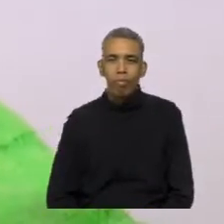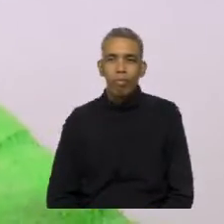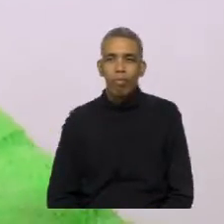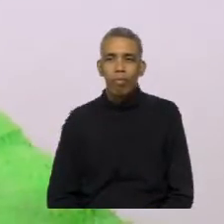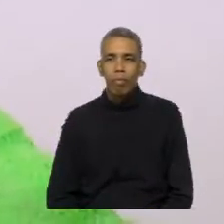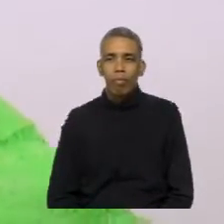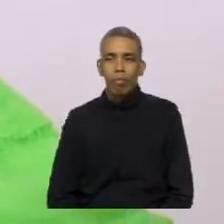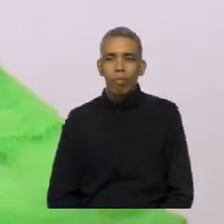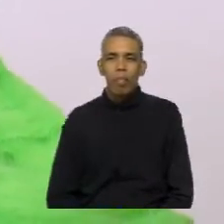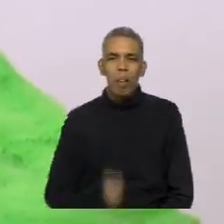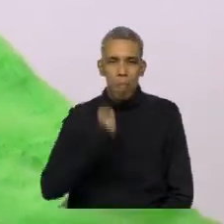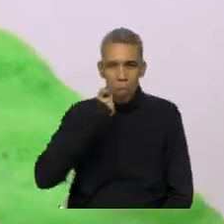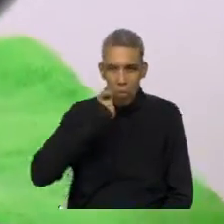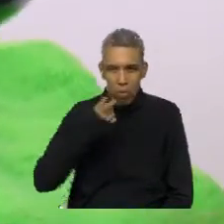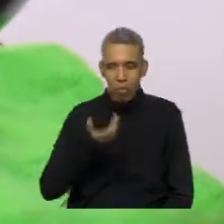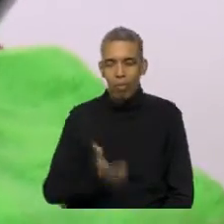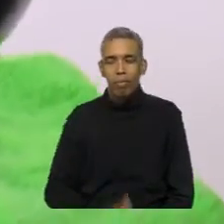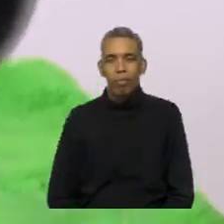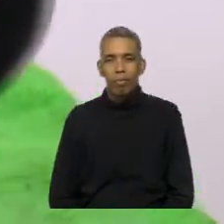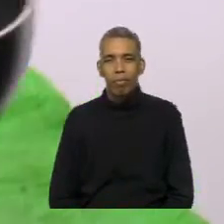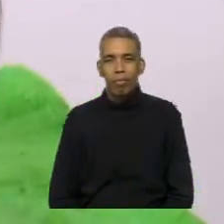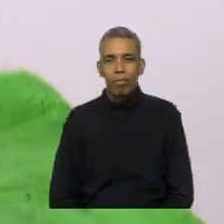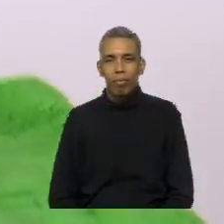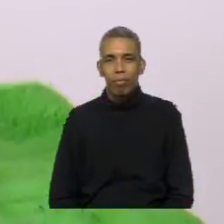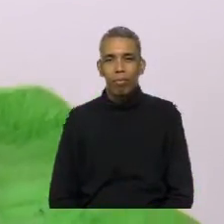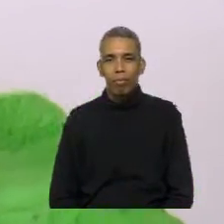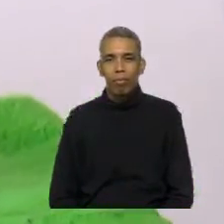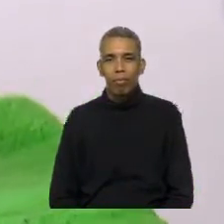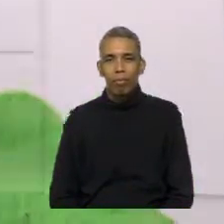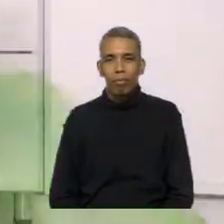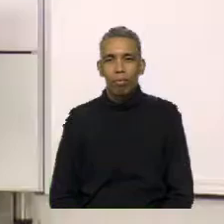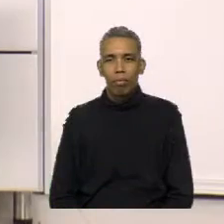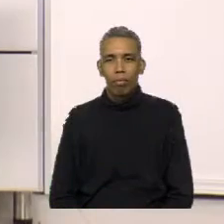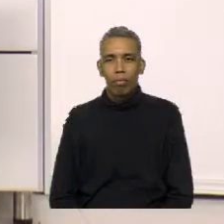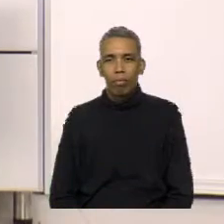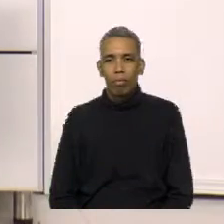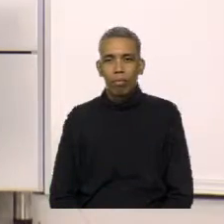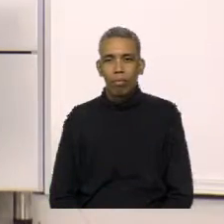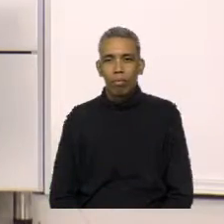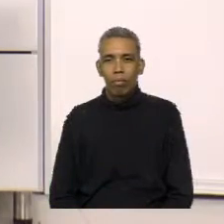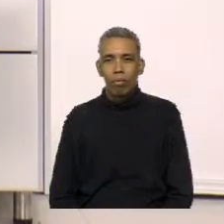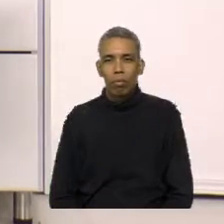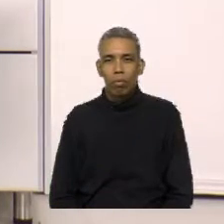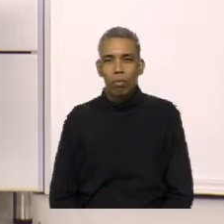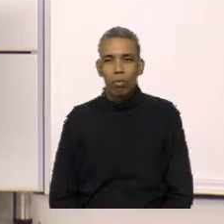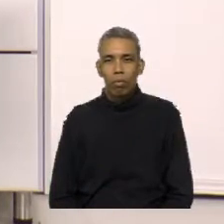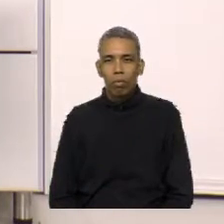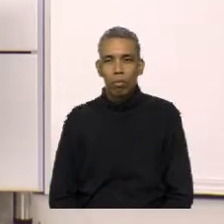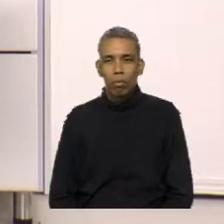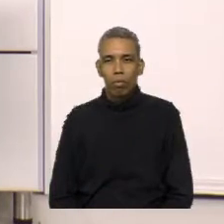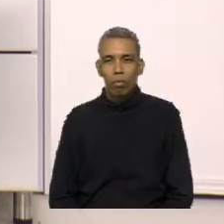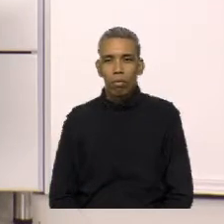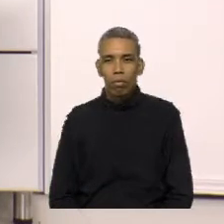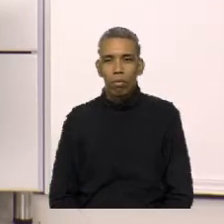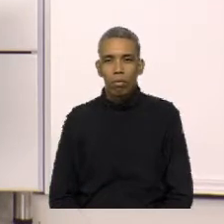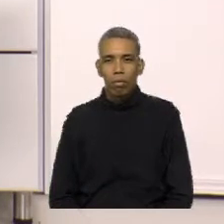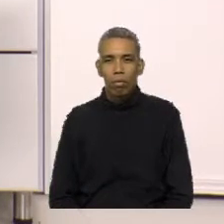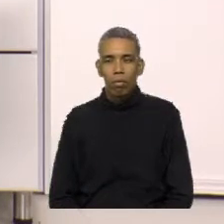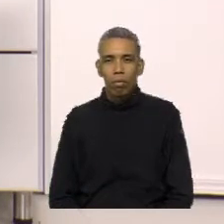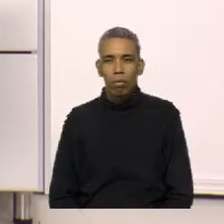este limón no es el mismo que voy a utilizar en la terminación del ceviche. Vamos a dejarlo